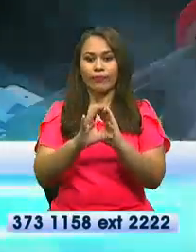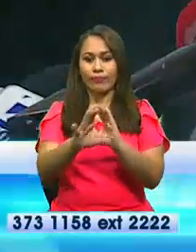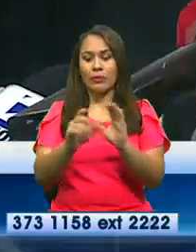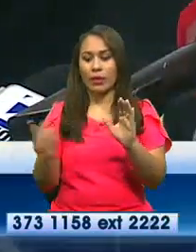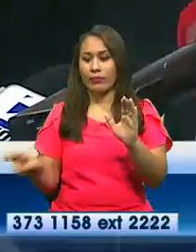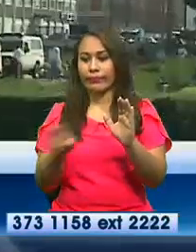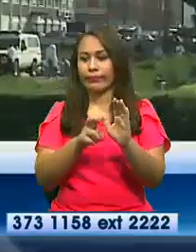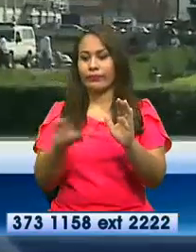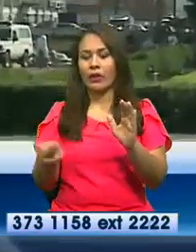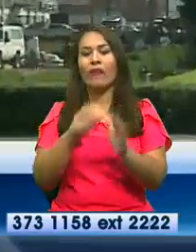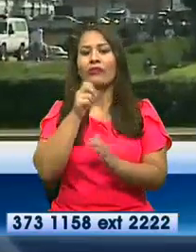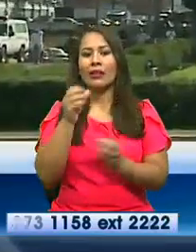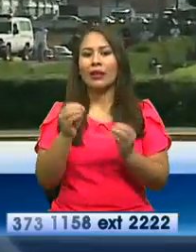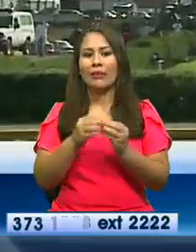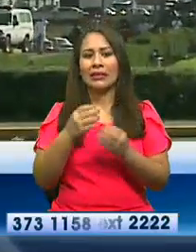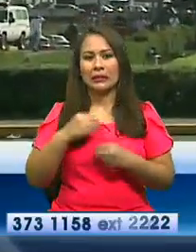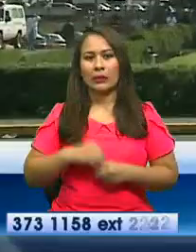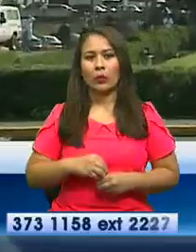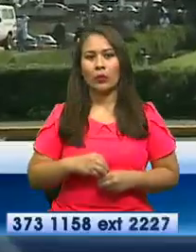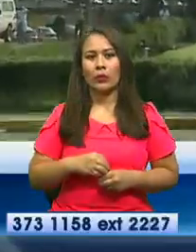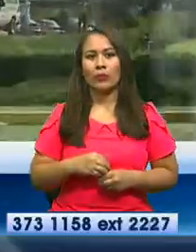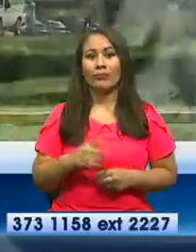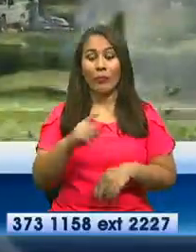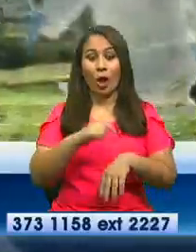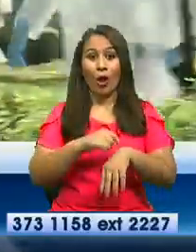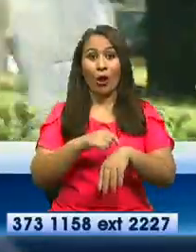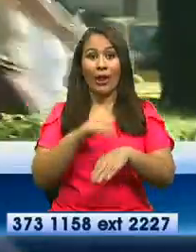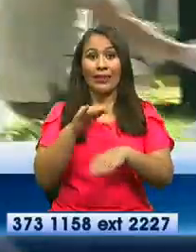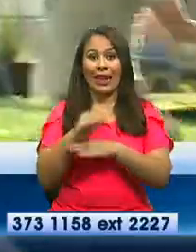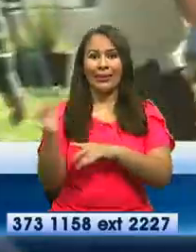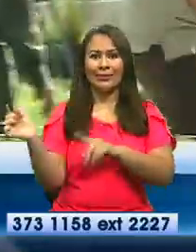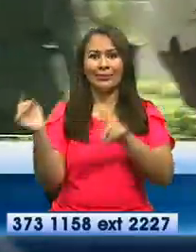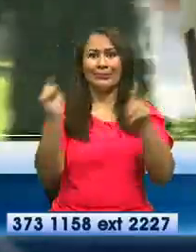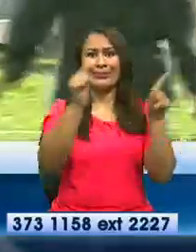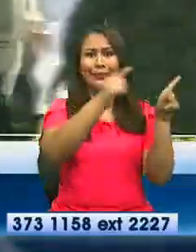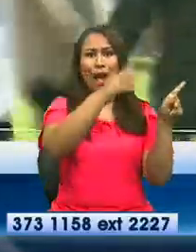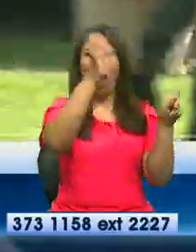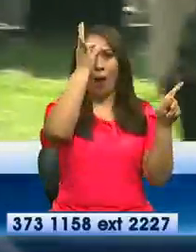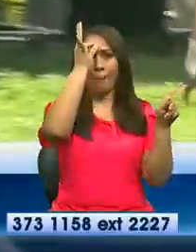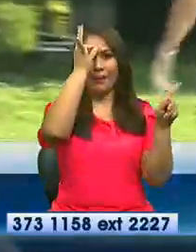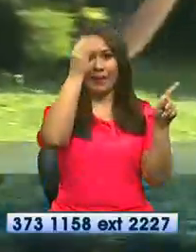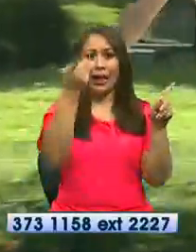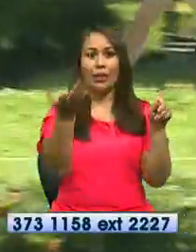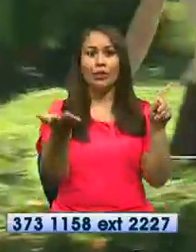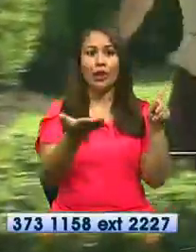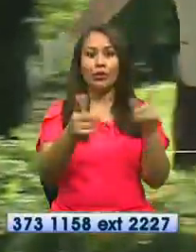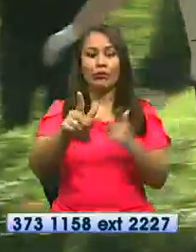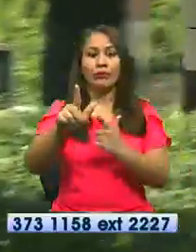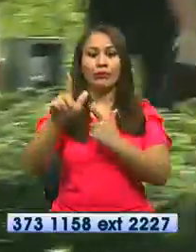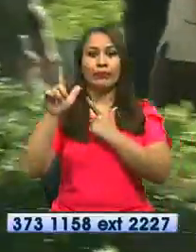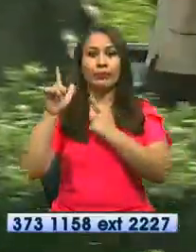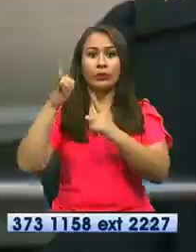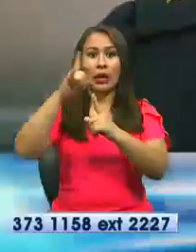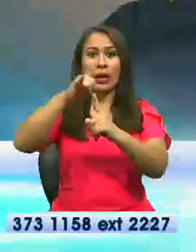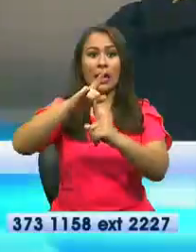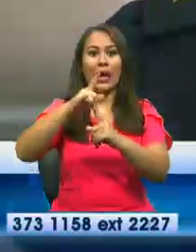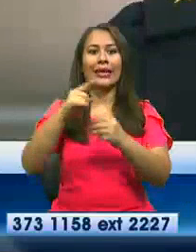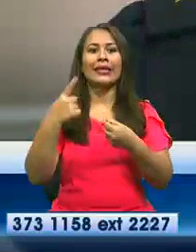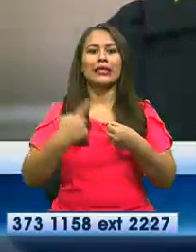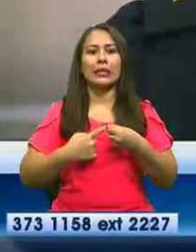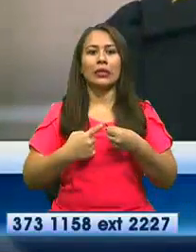las óptimas. En horas de la tarde, los heridos más graves llegaron al hospital de especialidades de las Fuerzas Armadas en la ciudad de Quito.